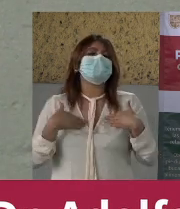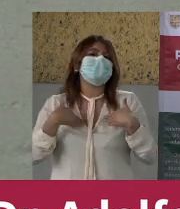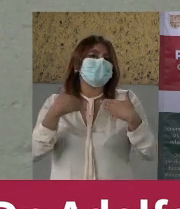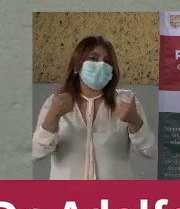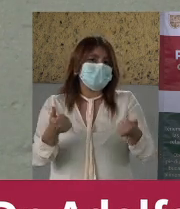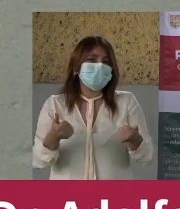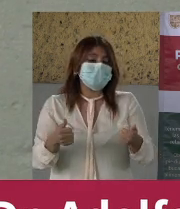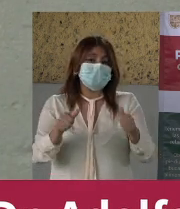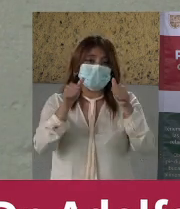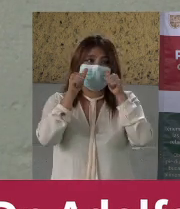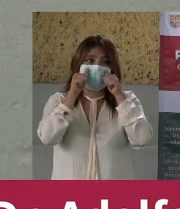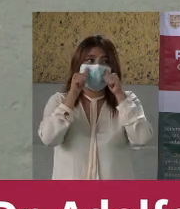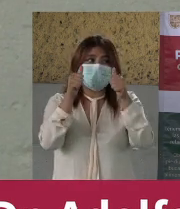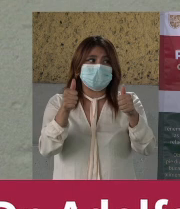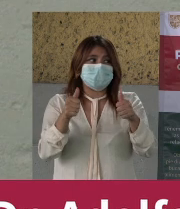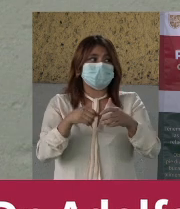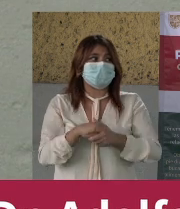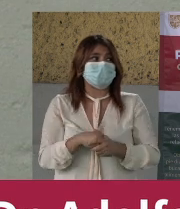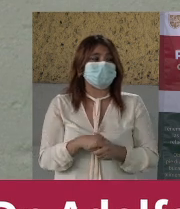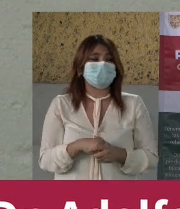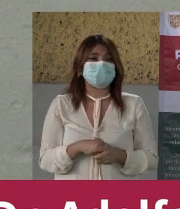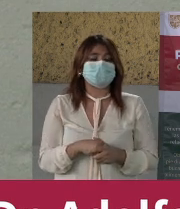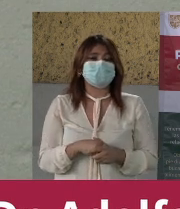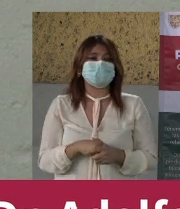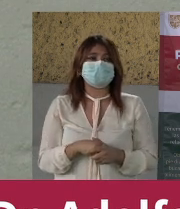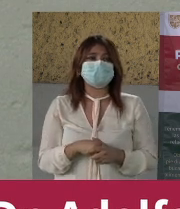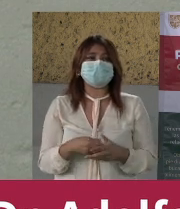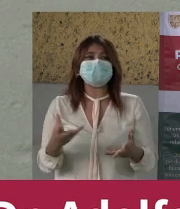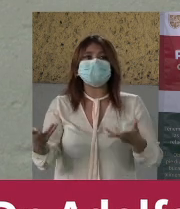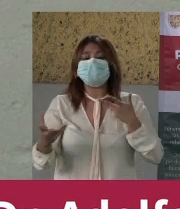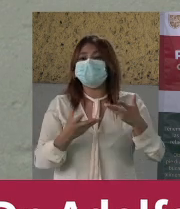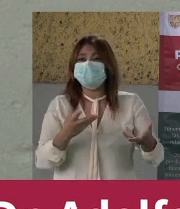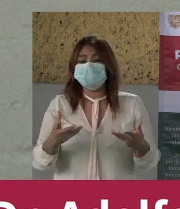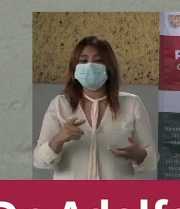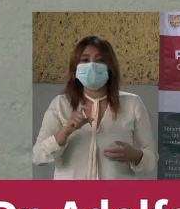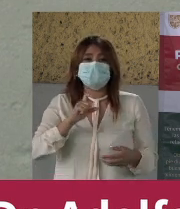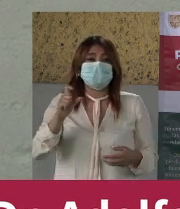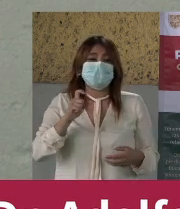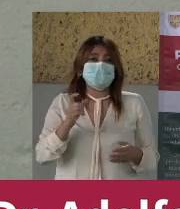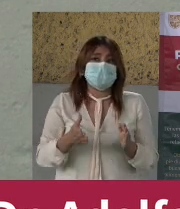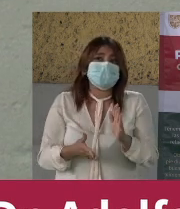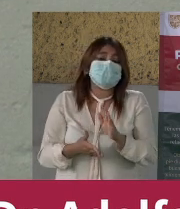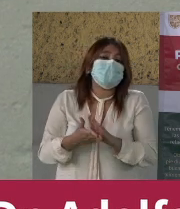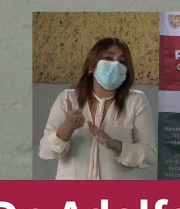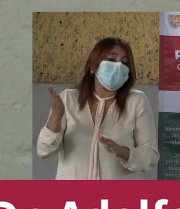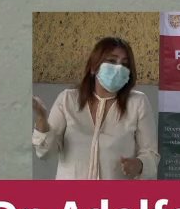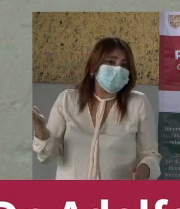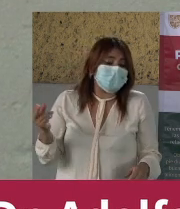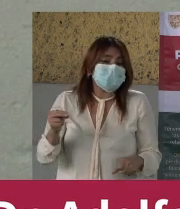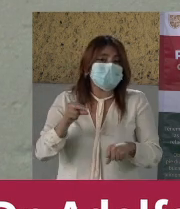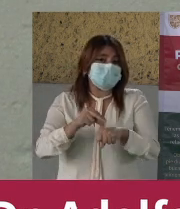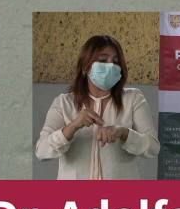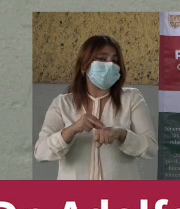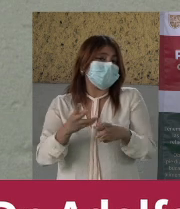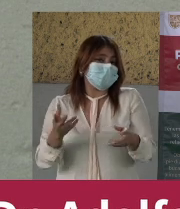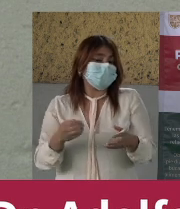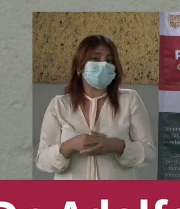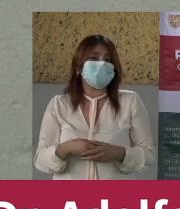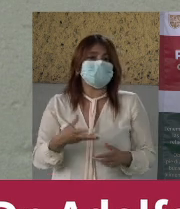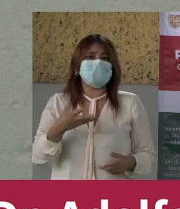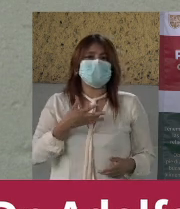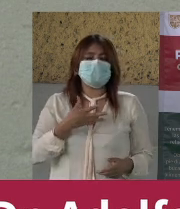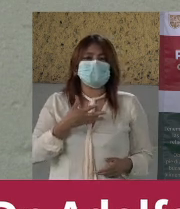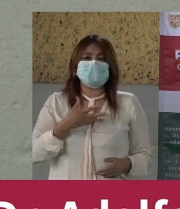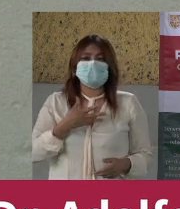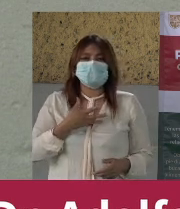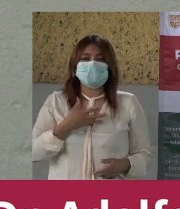y atender, o sobre todo realizar cuando visiten a su médico o médica en la consulta, tener la